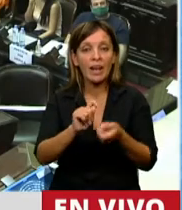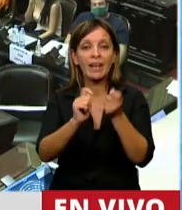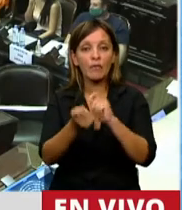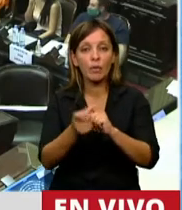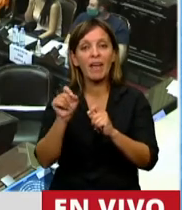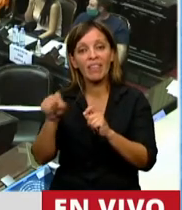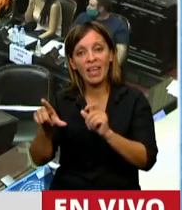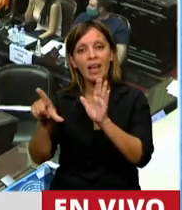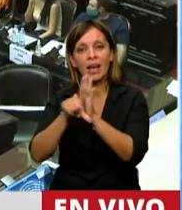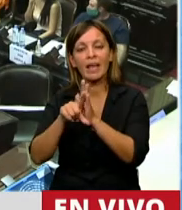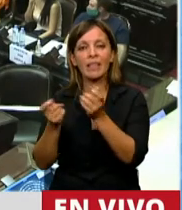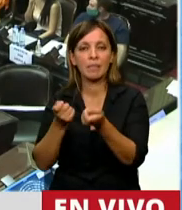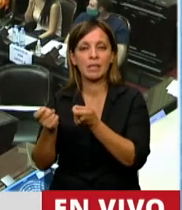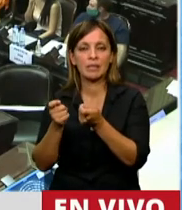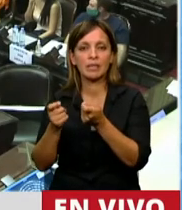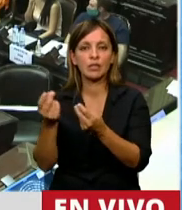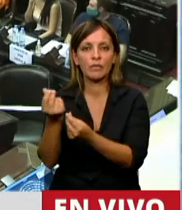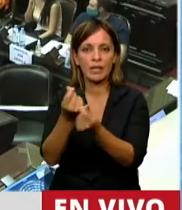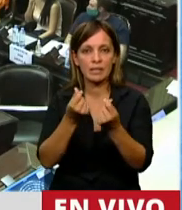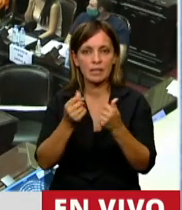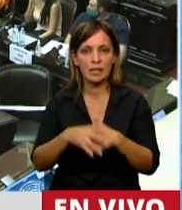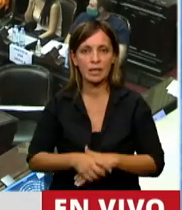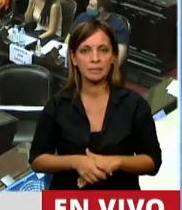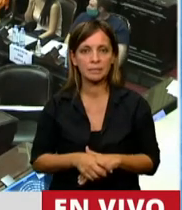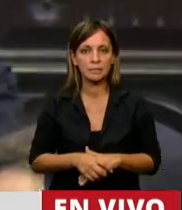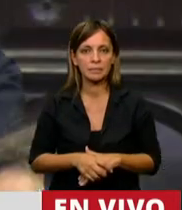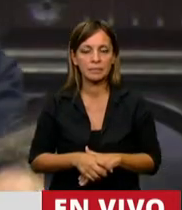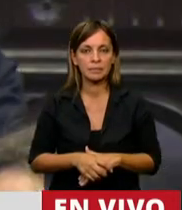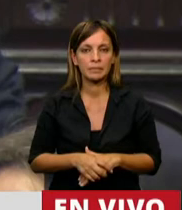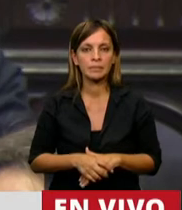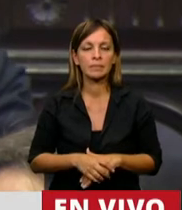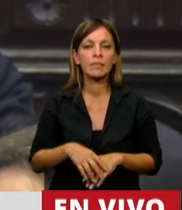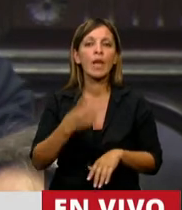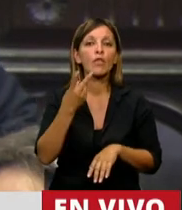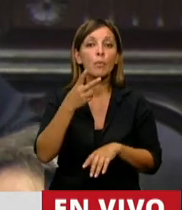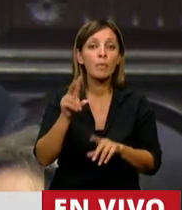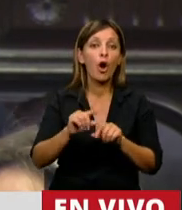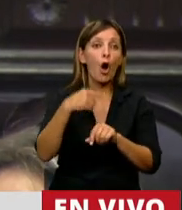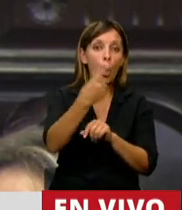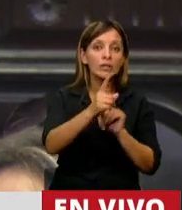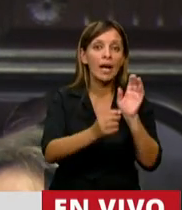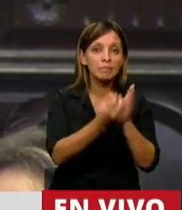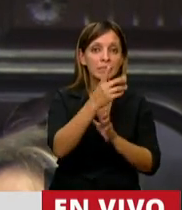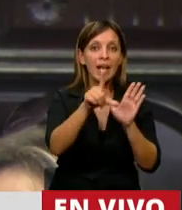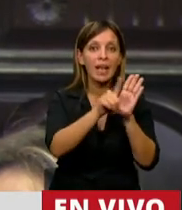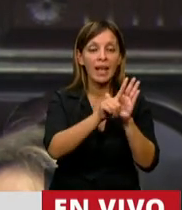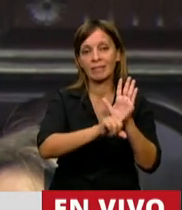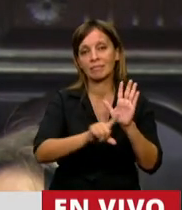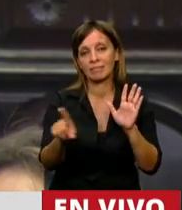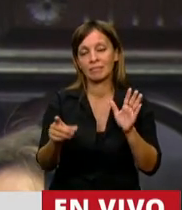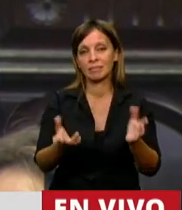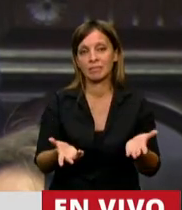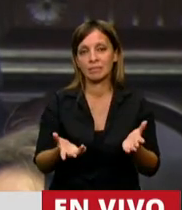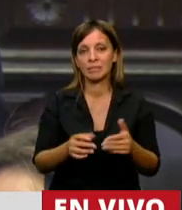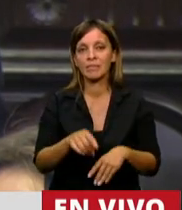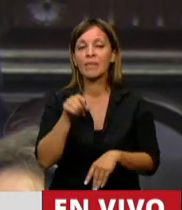Ley de Administración Financiera y no duplicando esa ley a partir de otra norma. Que sea